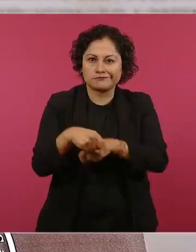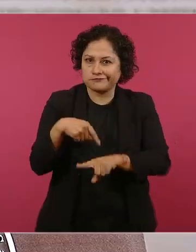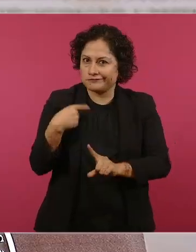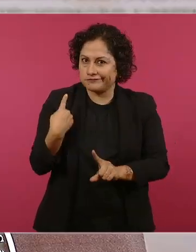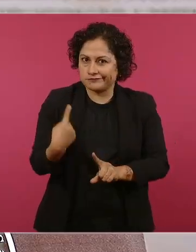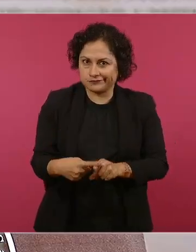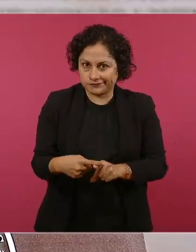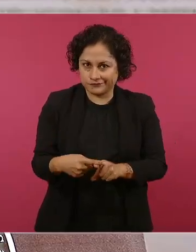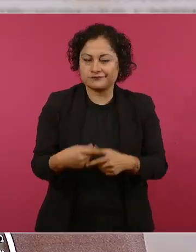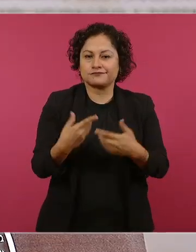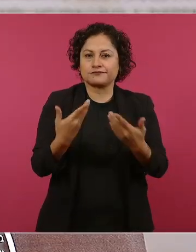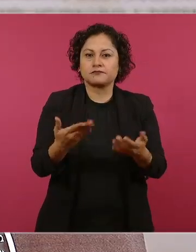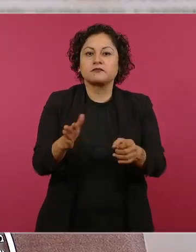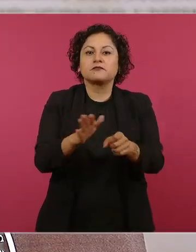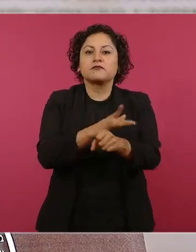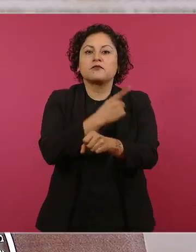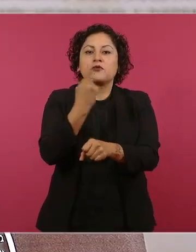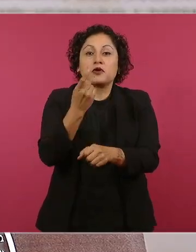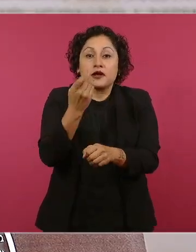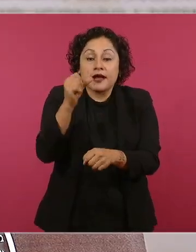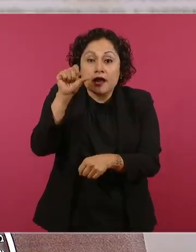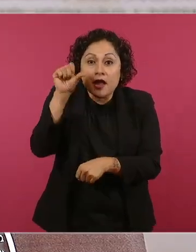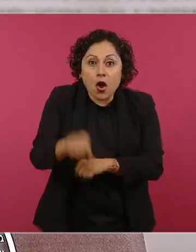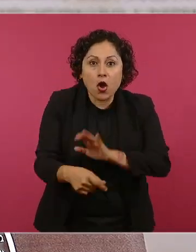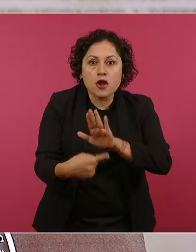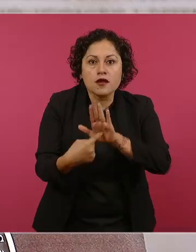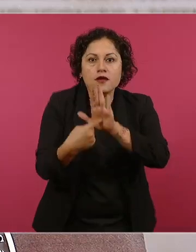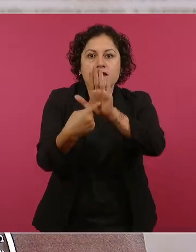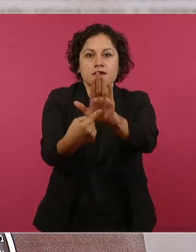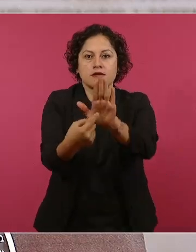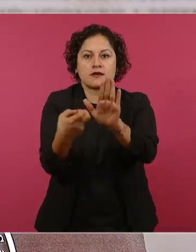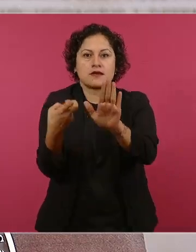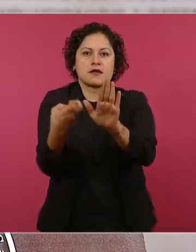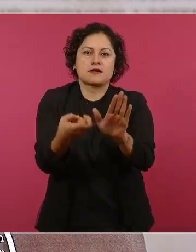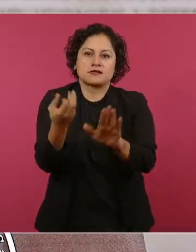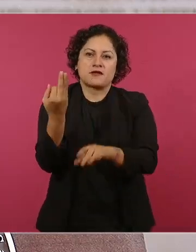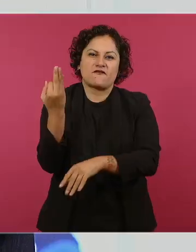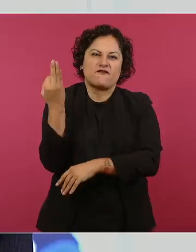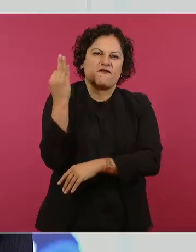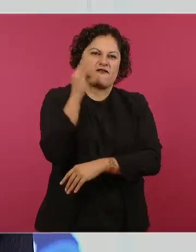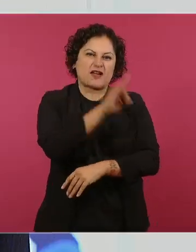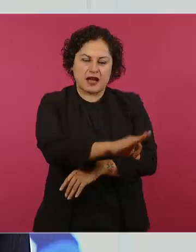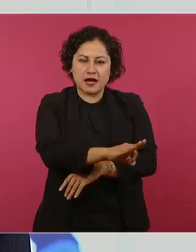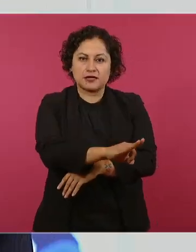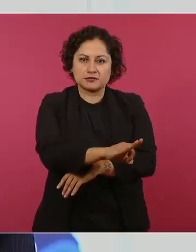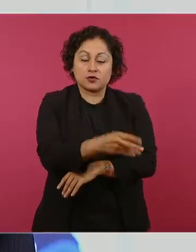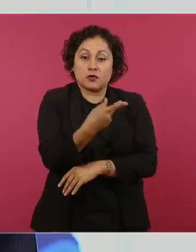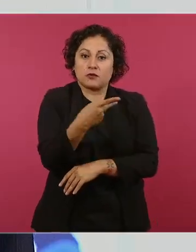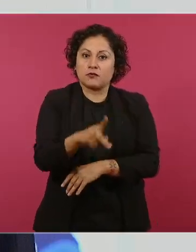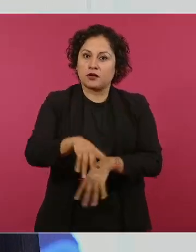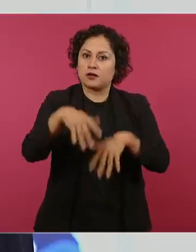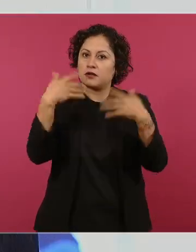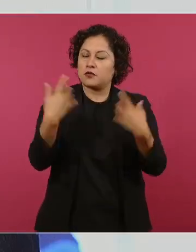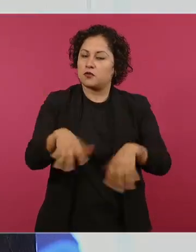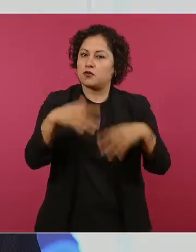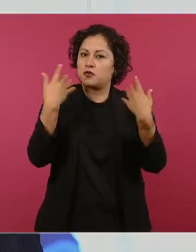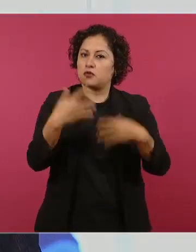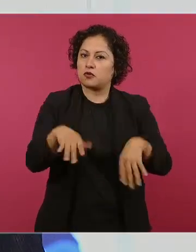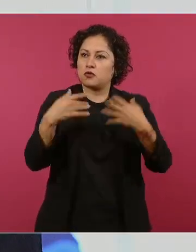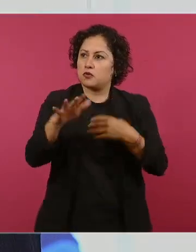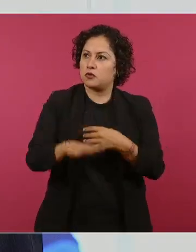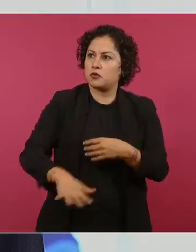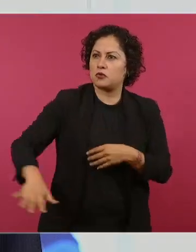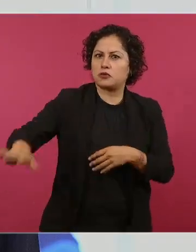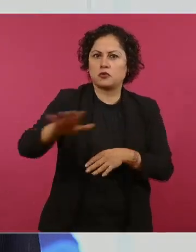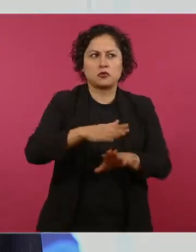también cómo han hecho guerra sucia contra la reforma de pensiones, porque continúa